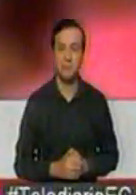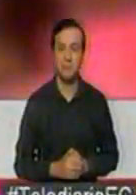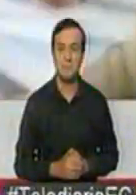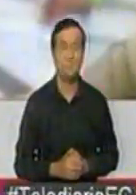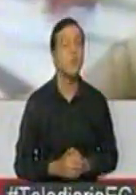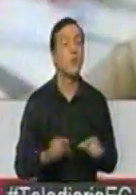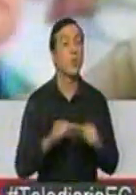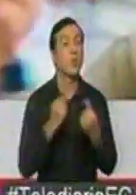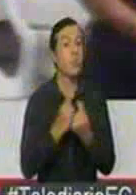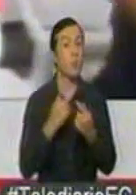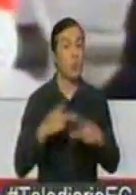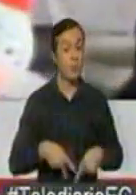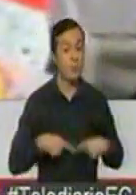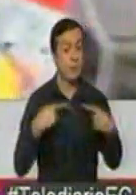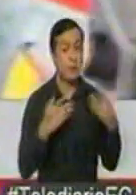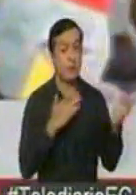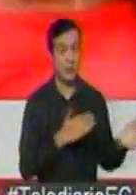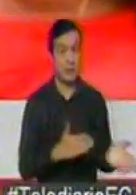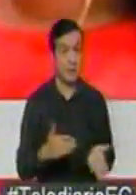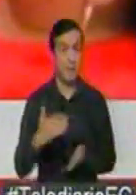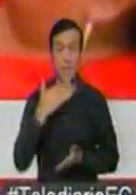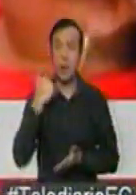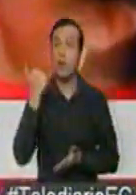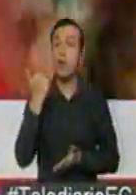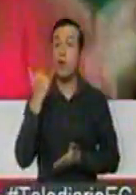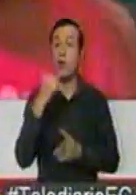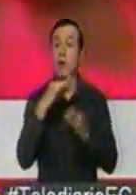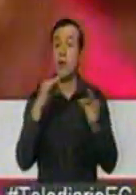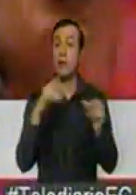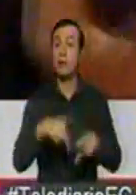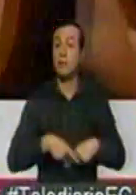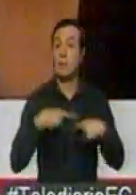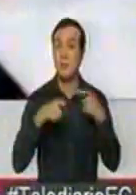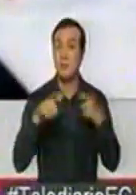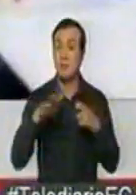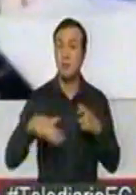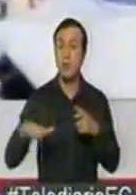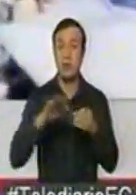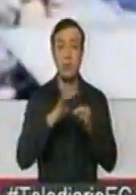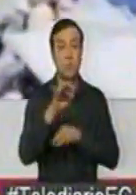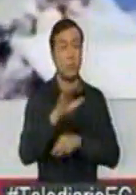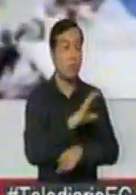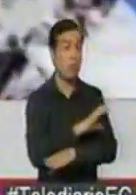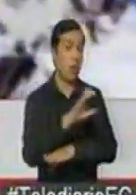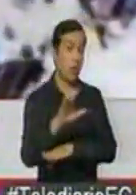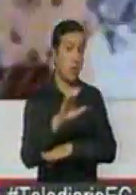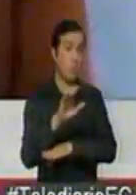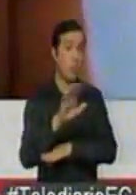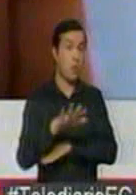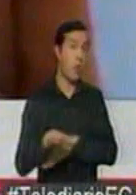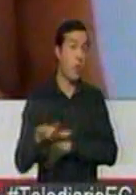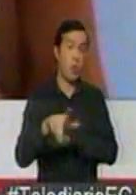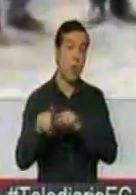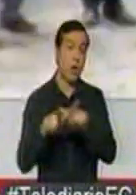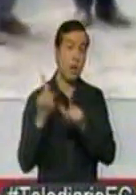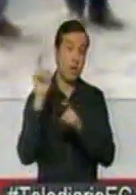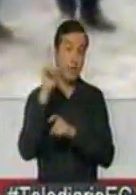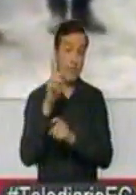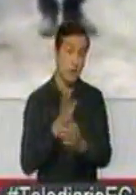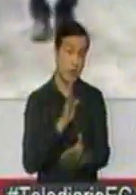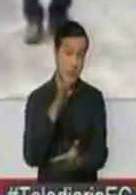Las brigadas Toda una Vida mejoran la calidad de vida de las personas que viven en zonas rurales de difícil acceso de nuestro